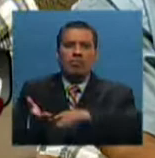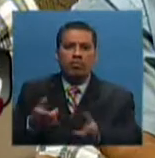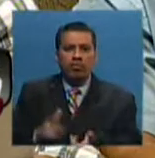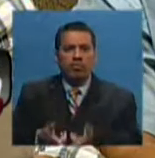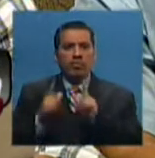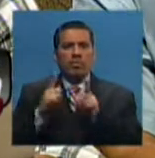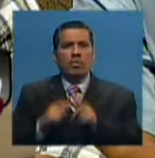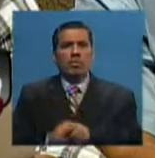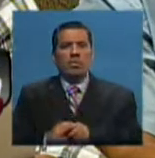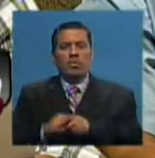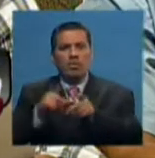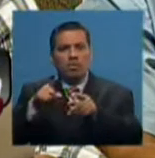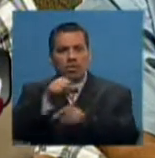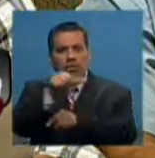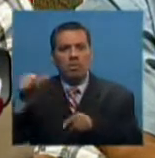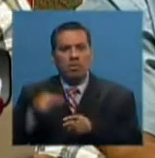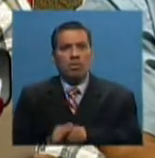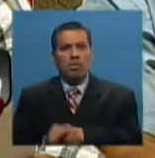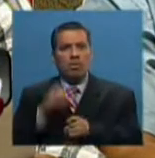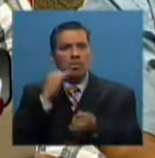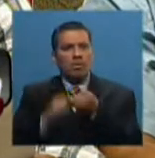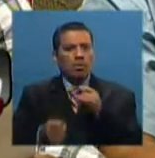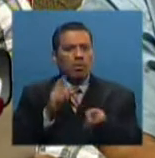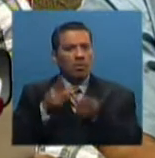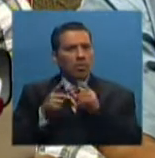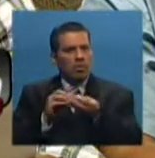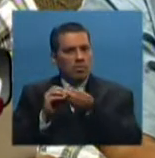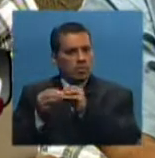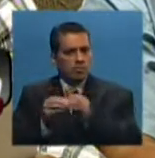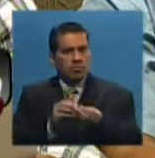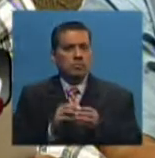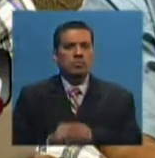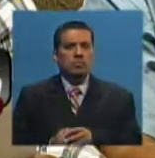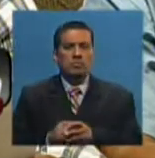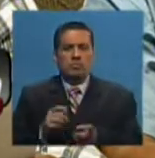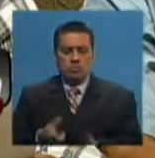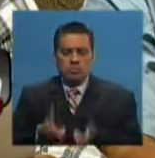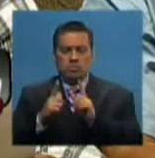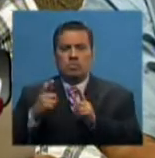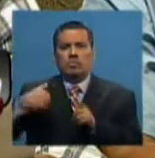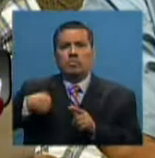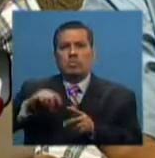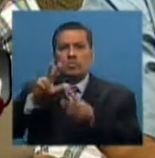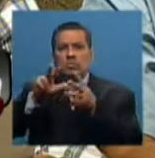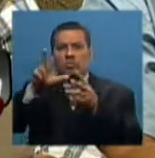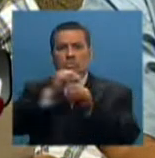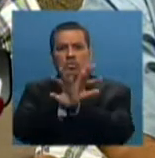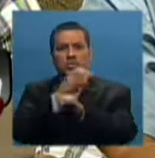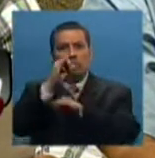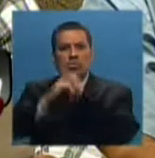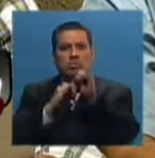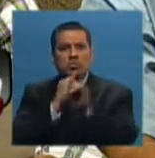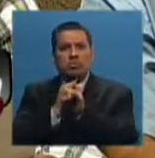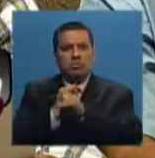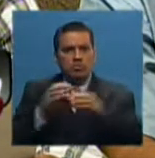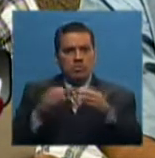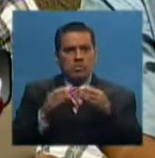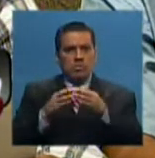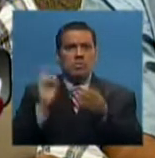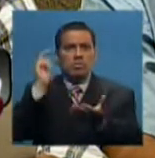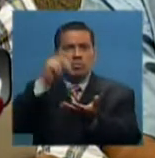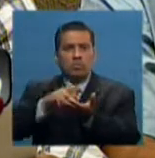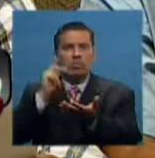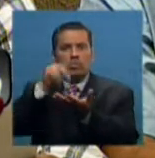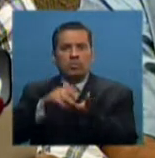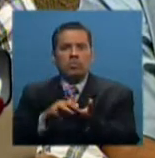permite en esta semana culminar con algunos detalles y nos permite tener 3 partidos internacionales con los equipos que van a